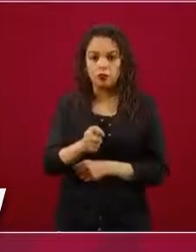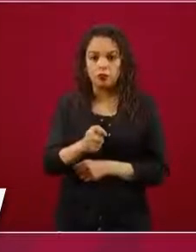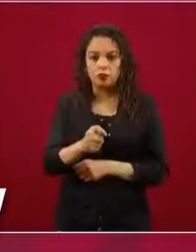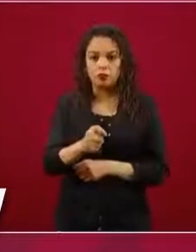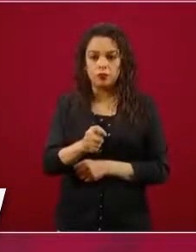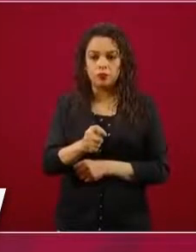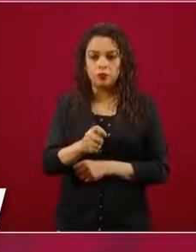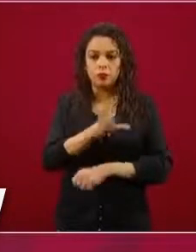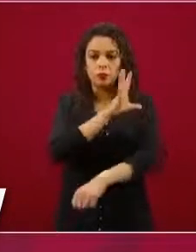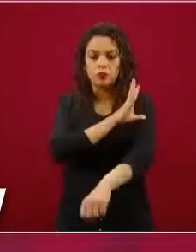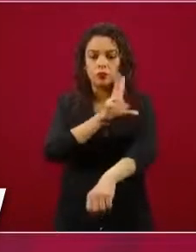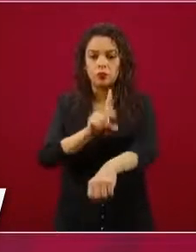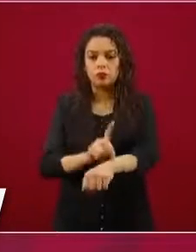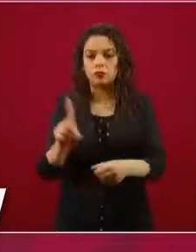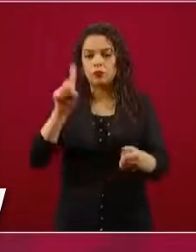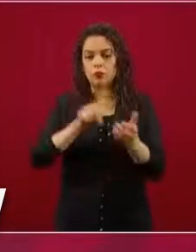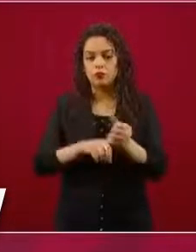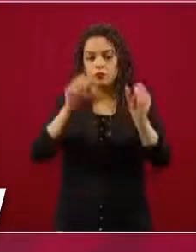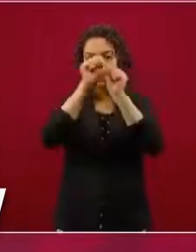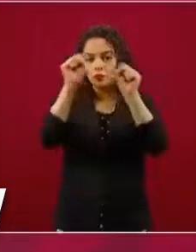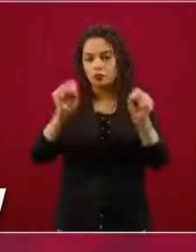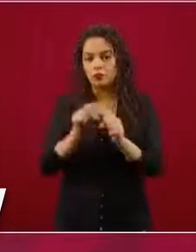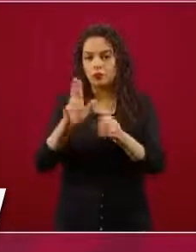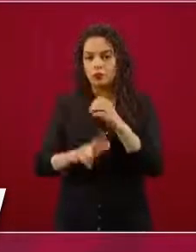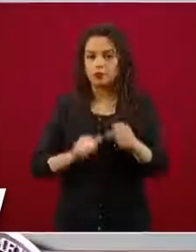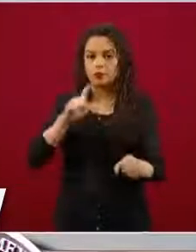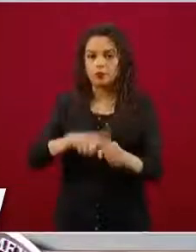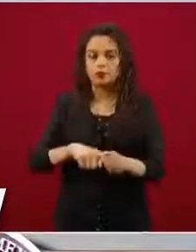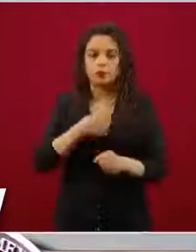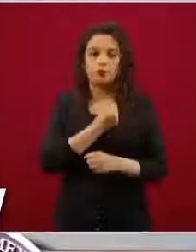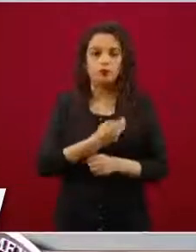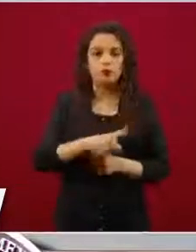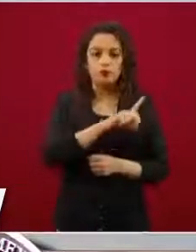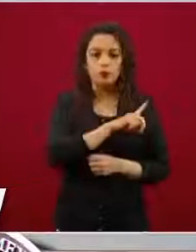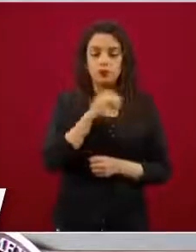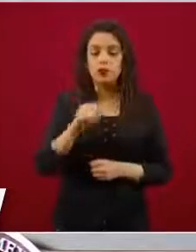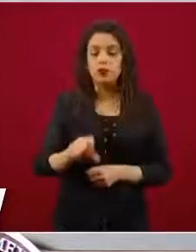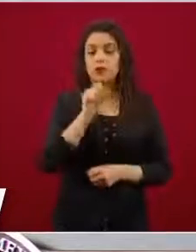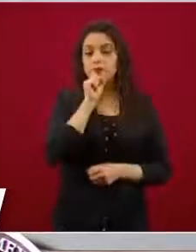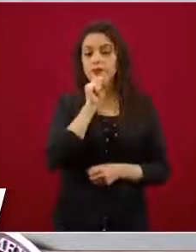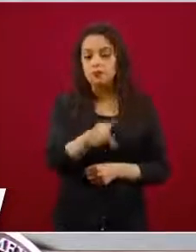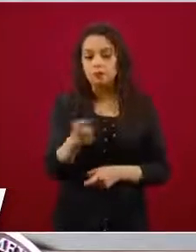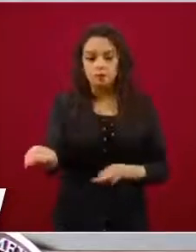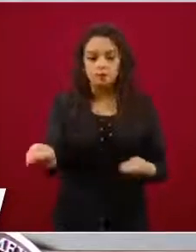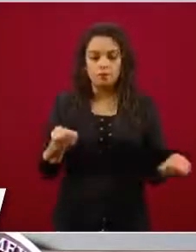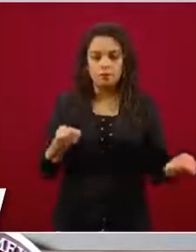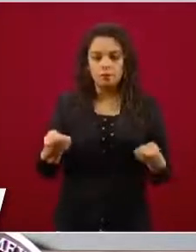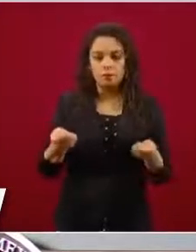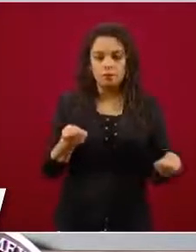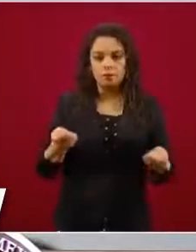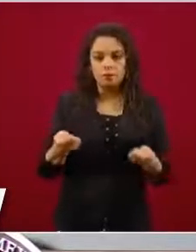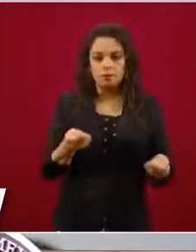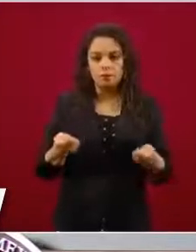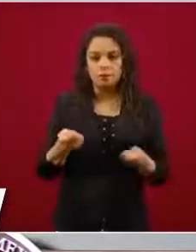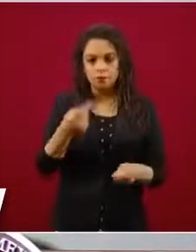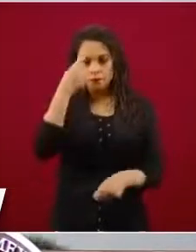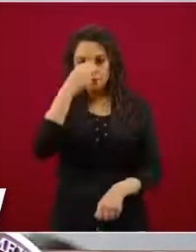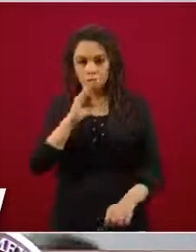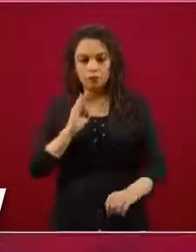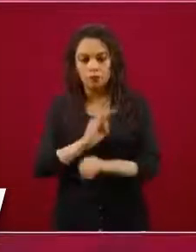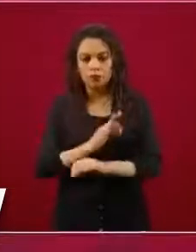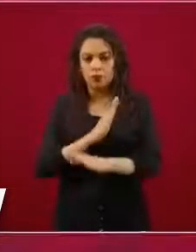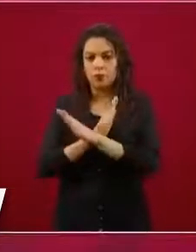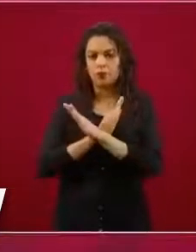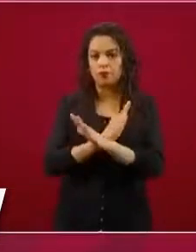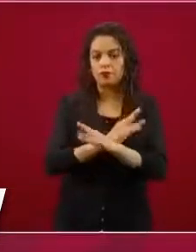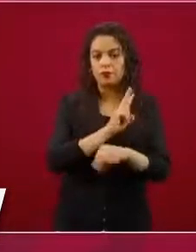del Sistema Nacional de Salud y también el manejo, el control o prevención, control y